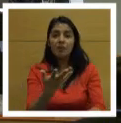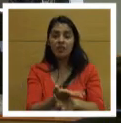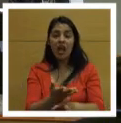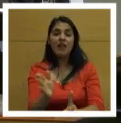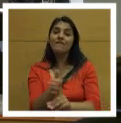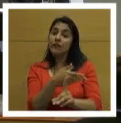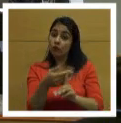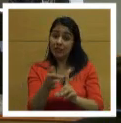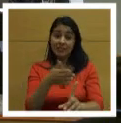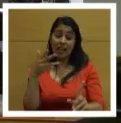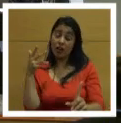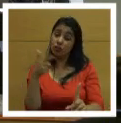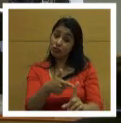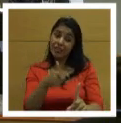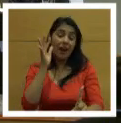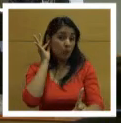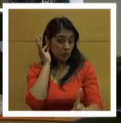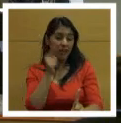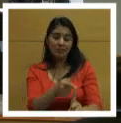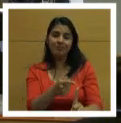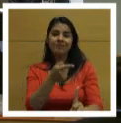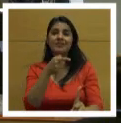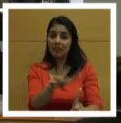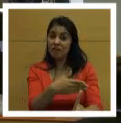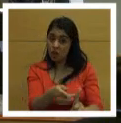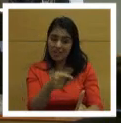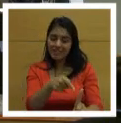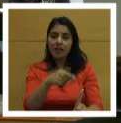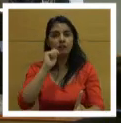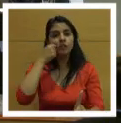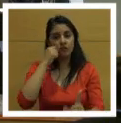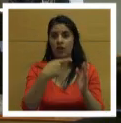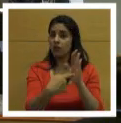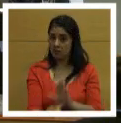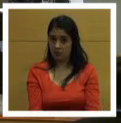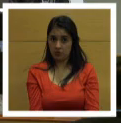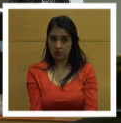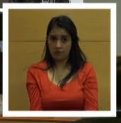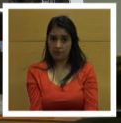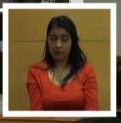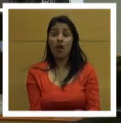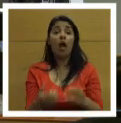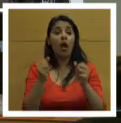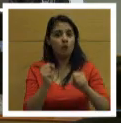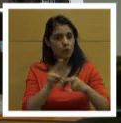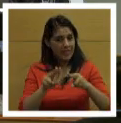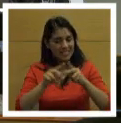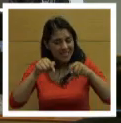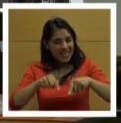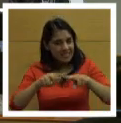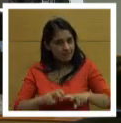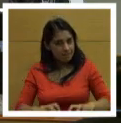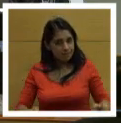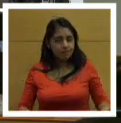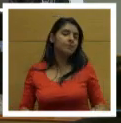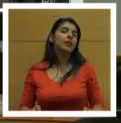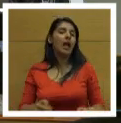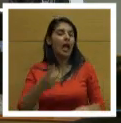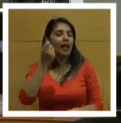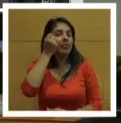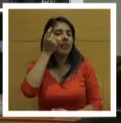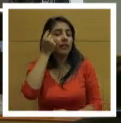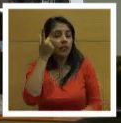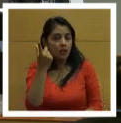contra las mujeres es una forma de discriminación y por lo tanto, ¿cierto?, el poder hacer este análisis desde una perspectiva de